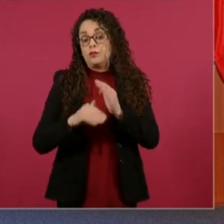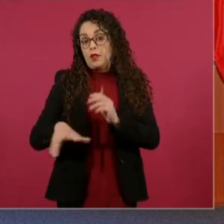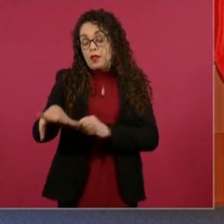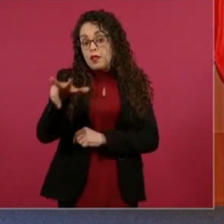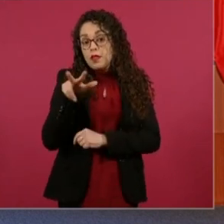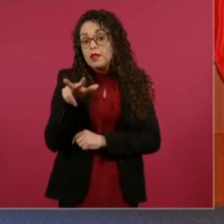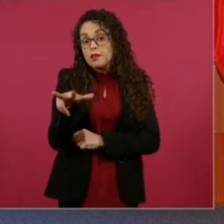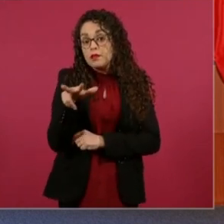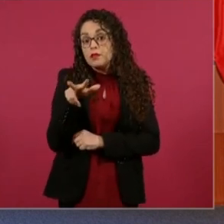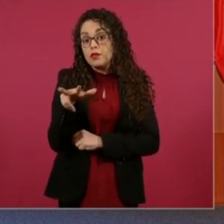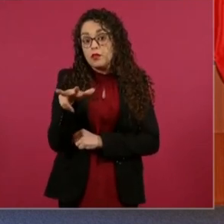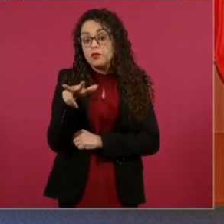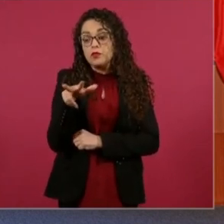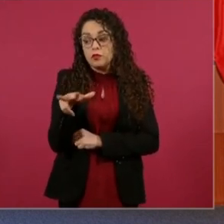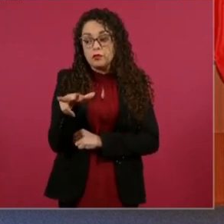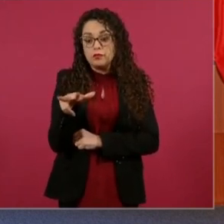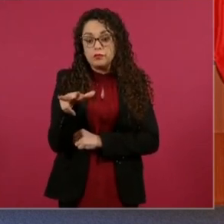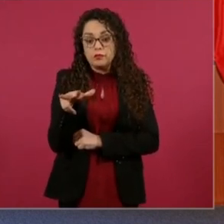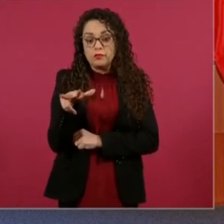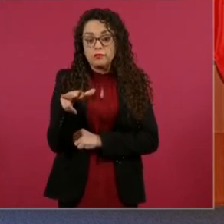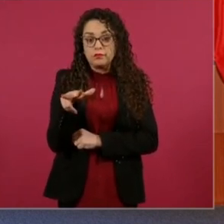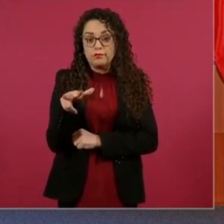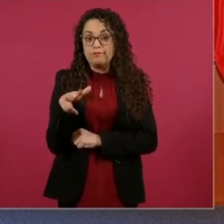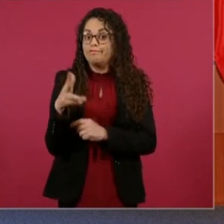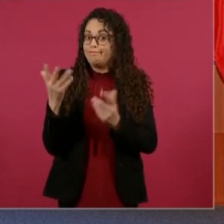Entonces, hemos respetado,